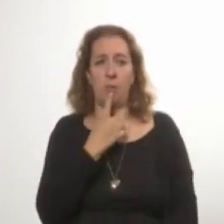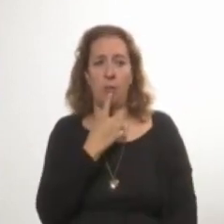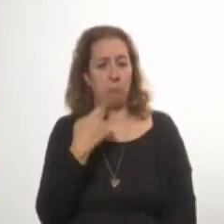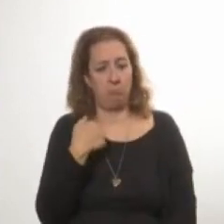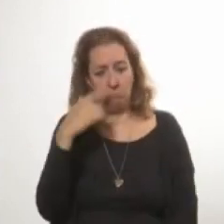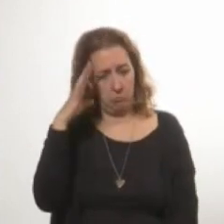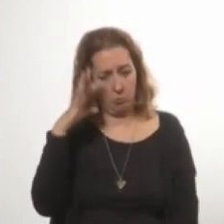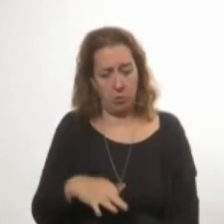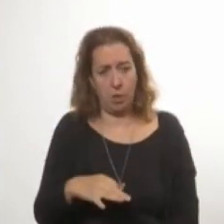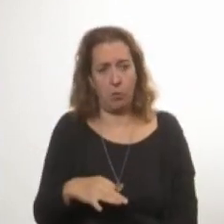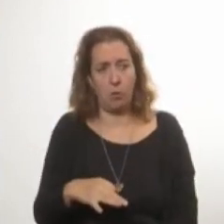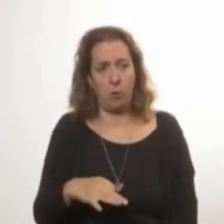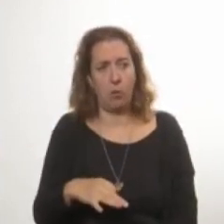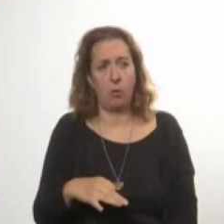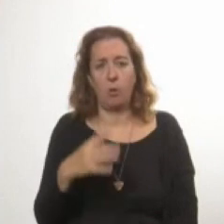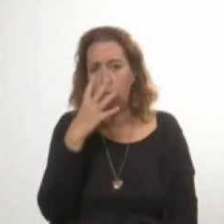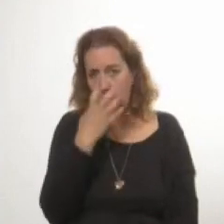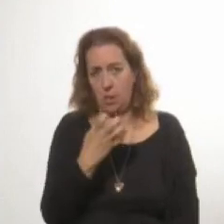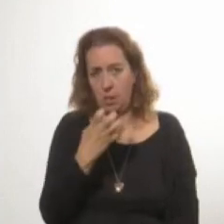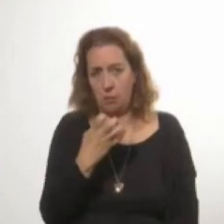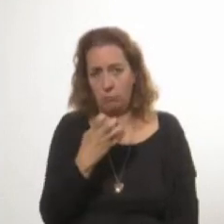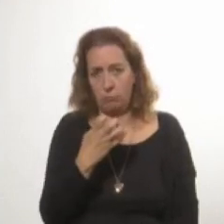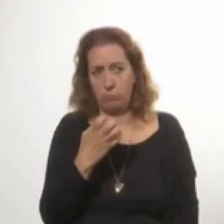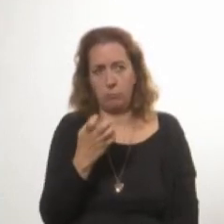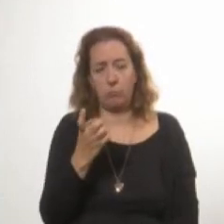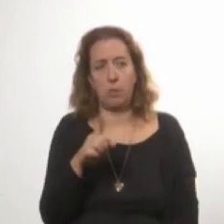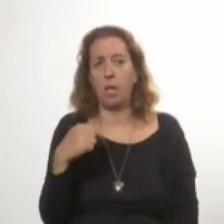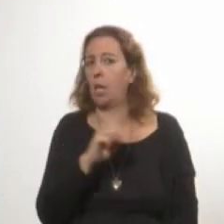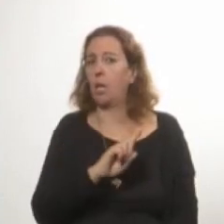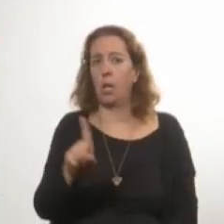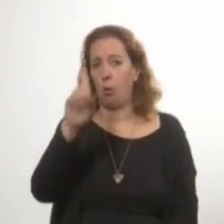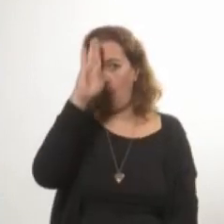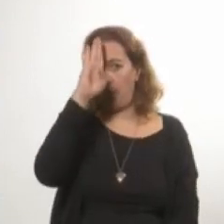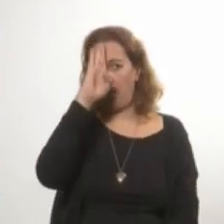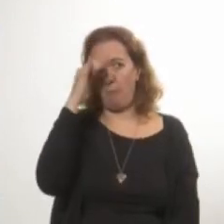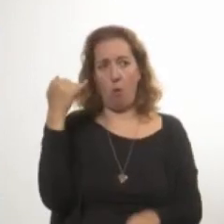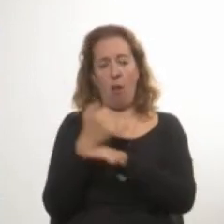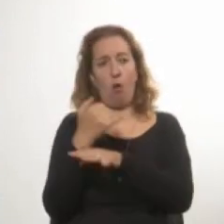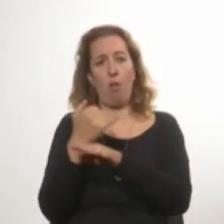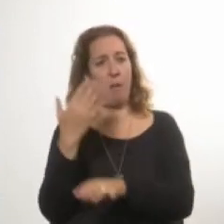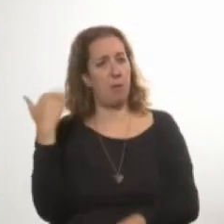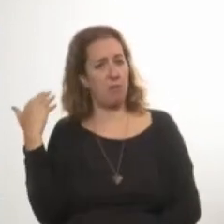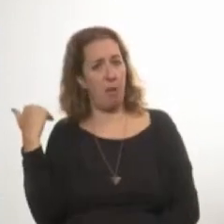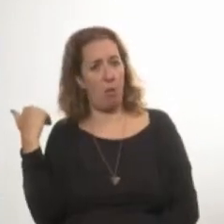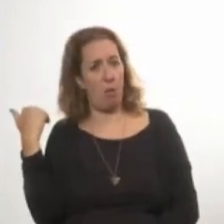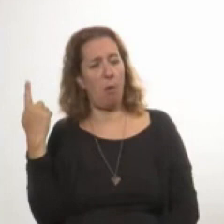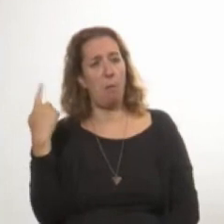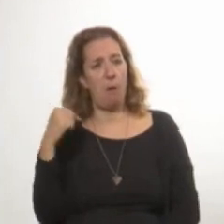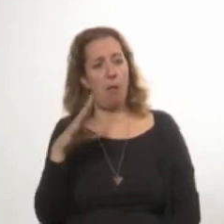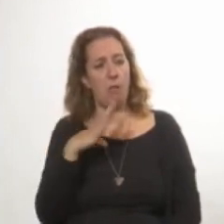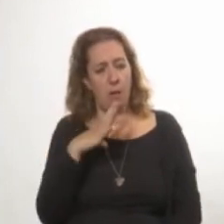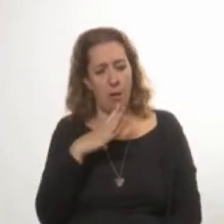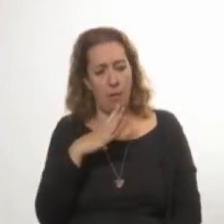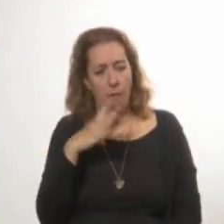creo que es bastante triste esto, ¿no?, de que no aprendamos de los errores del pasado para tener